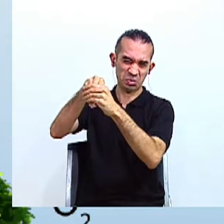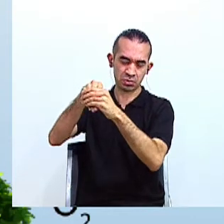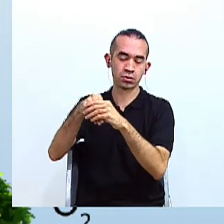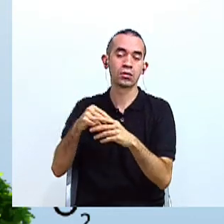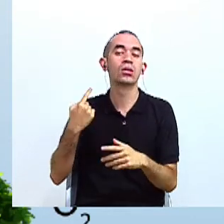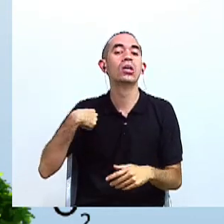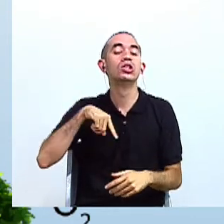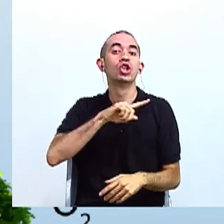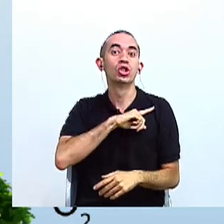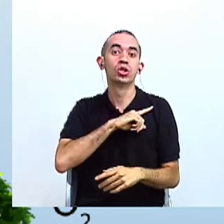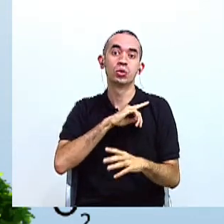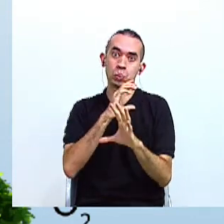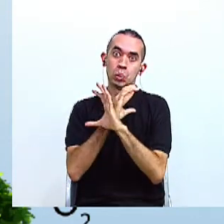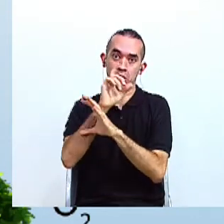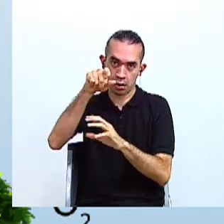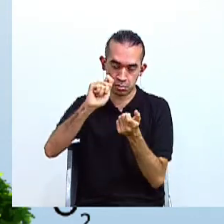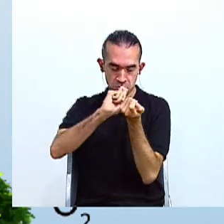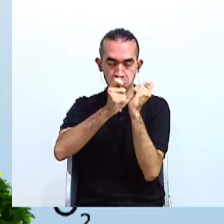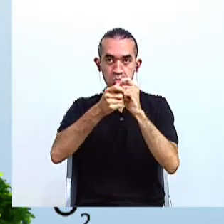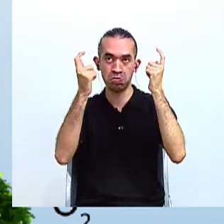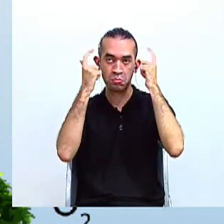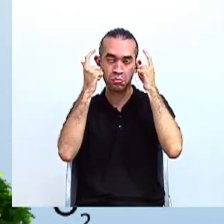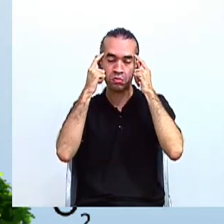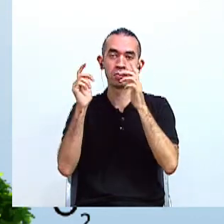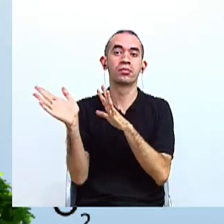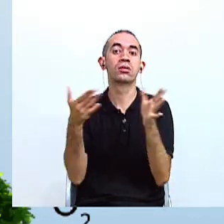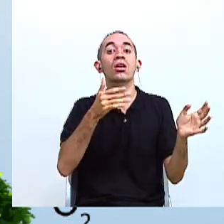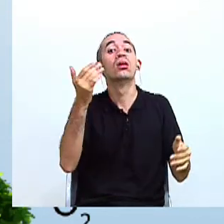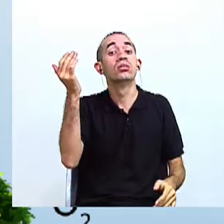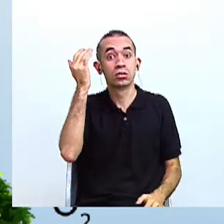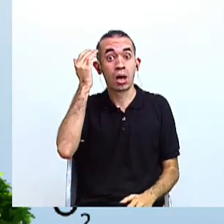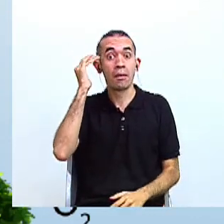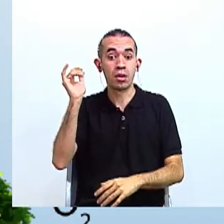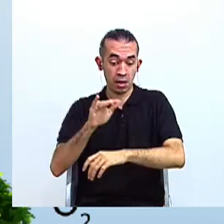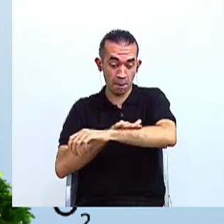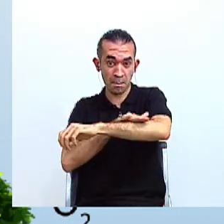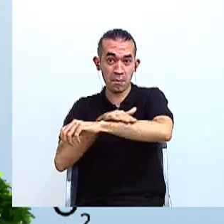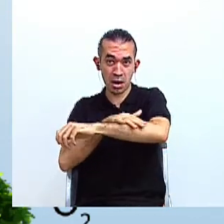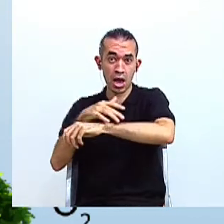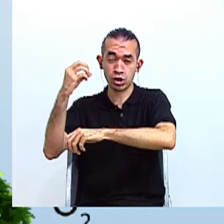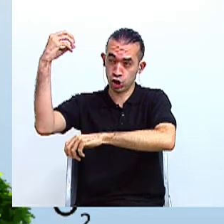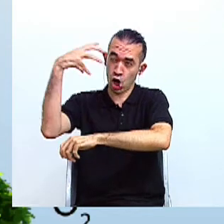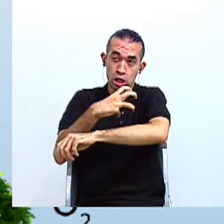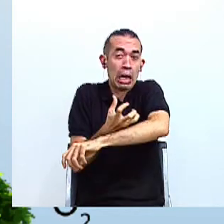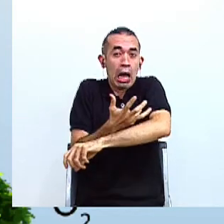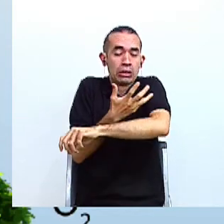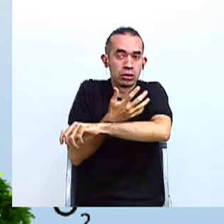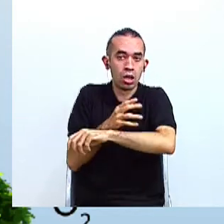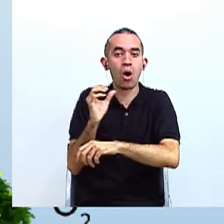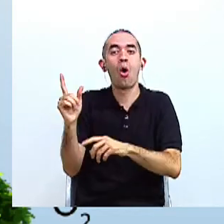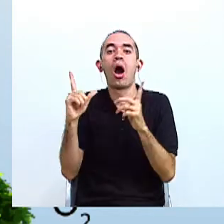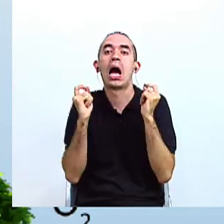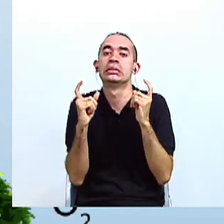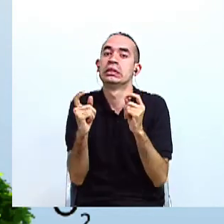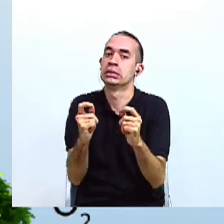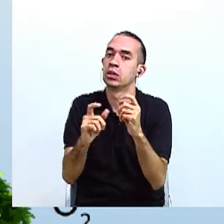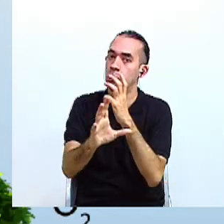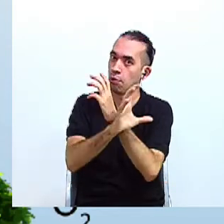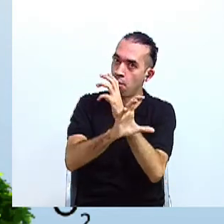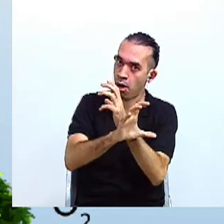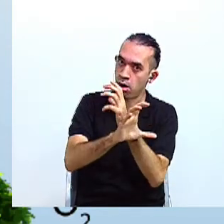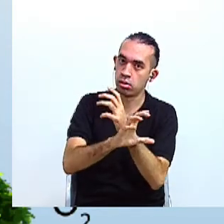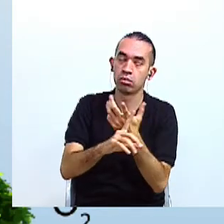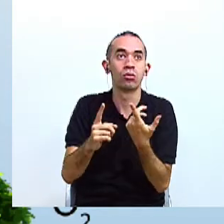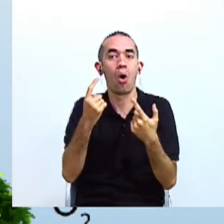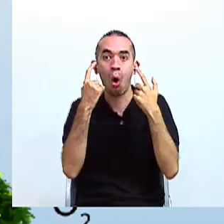es muy significativa. Pensemos en los daños en la piel, desde una simple quemadura hasta un cáncer en la piel. Pensemos en los